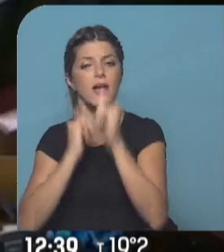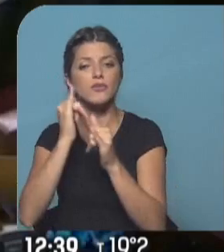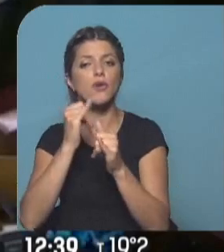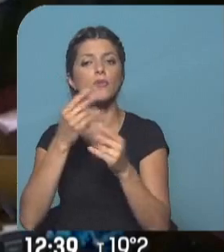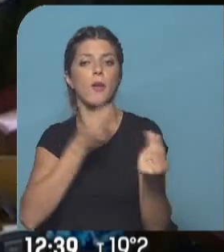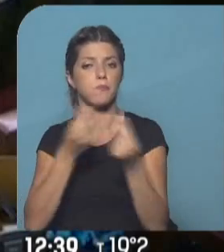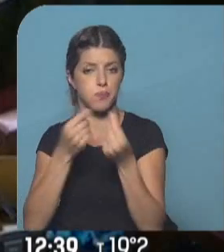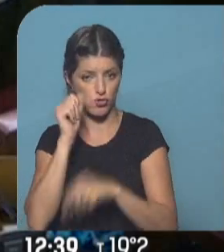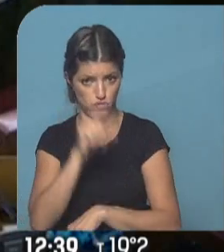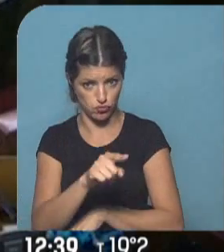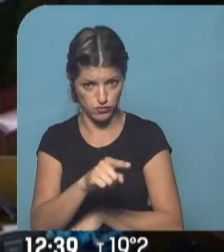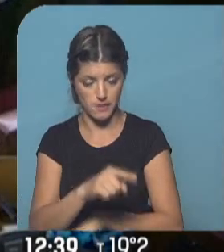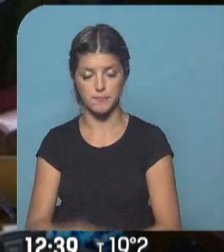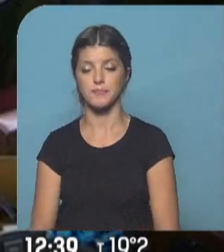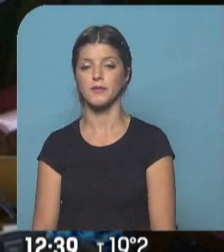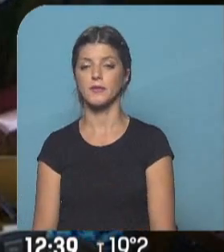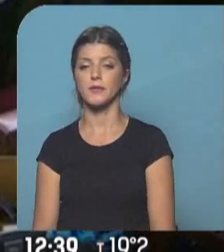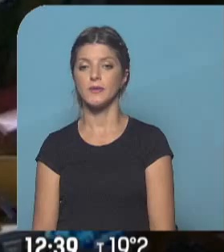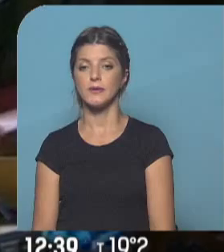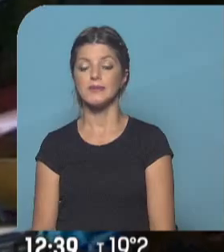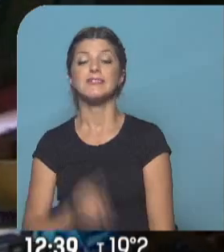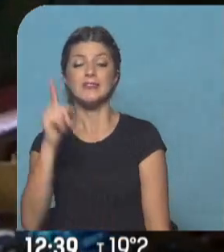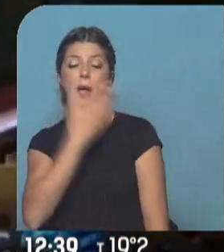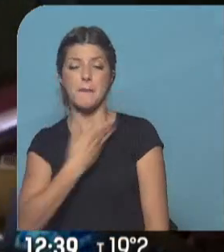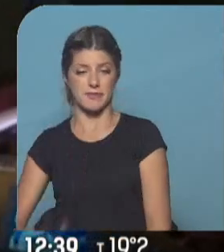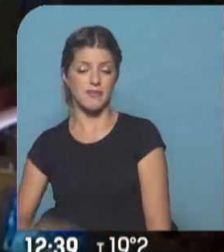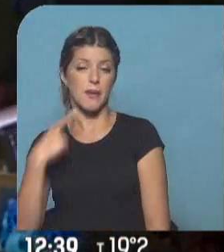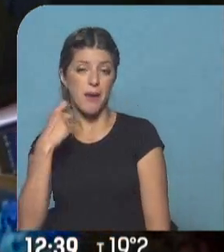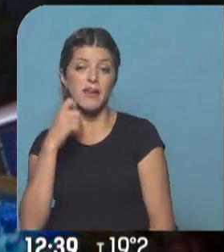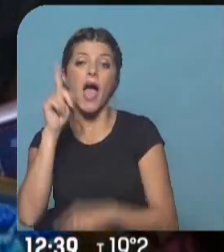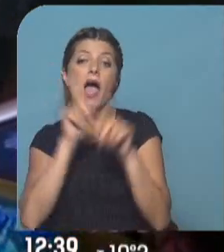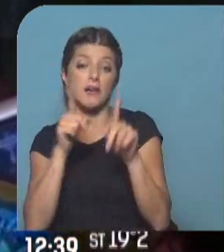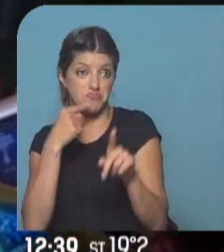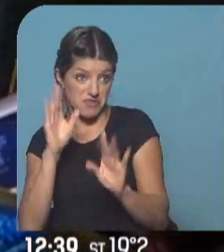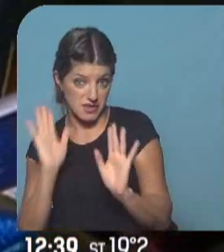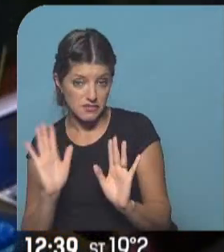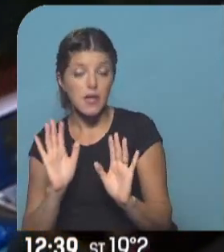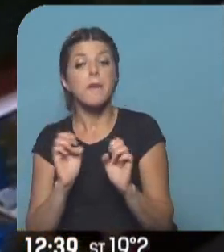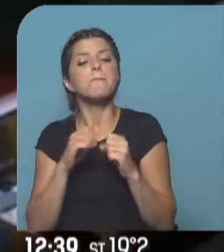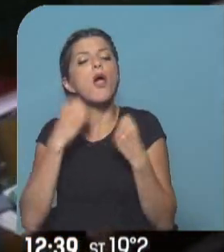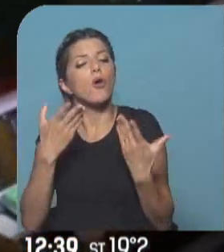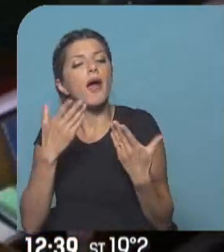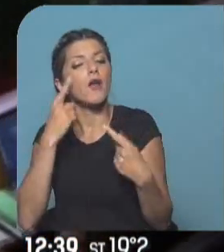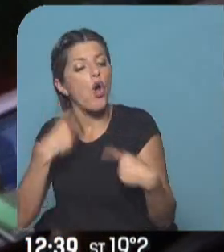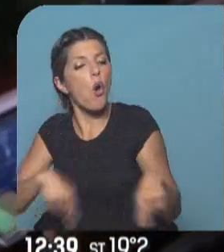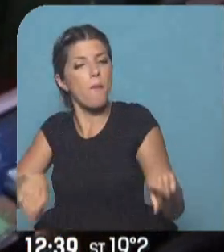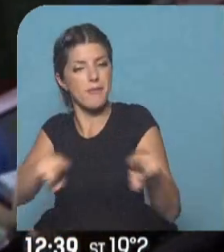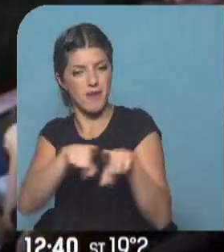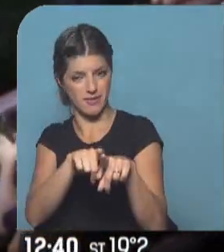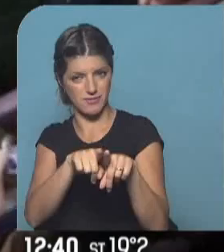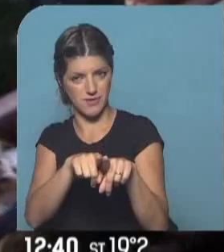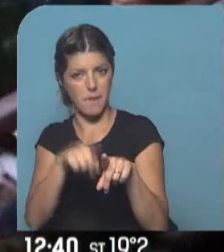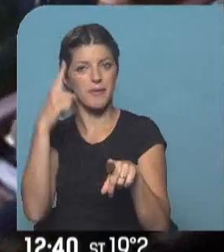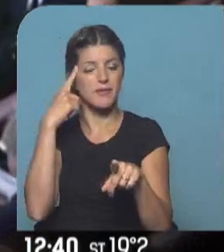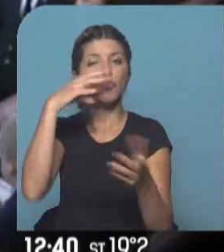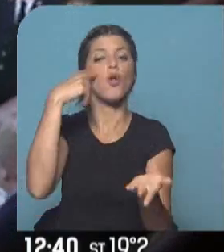Generalitat. Las intenciones del presidente español son, según aseguró, mejorar la convivencia en el marco de los